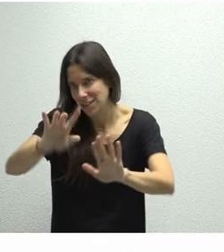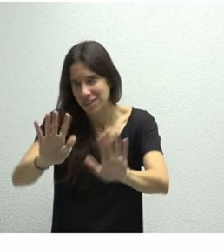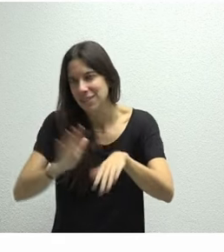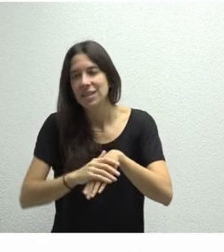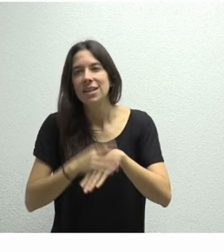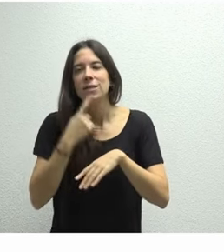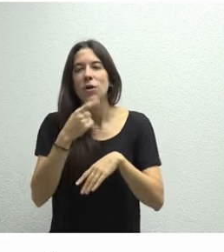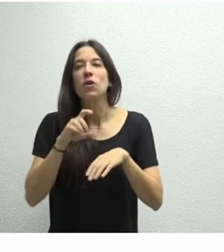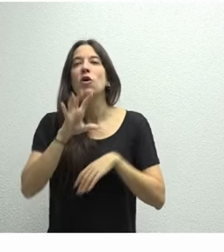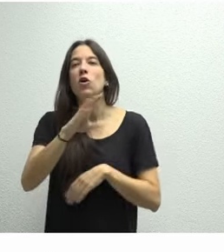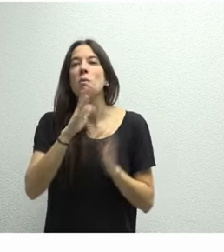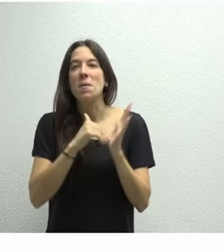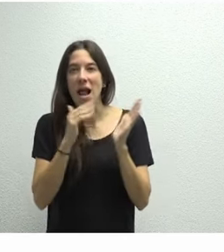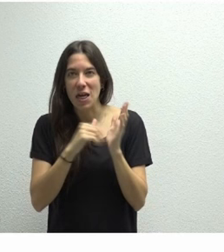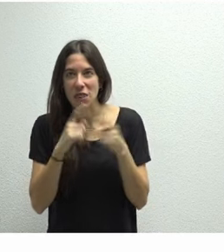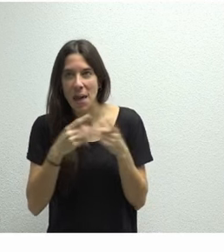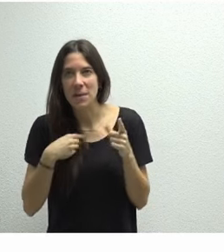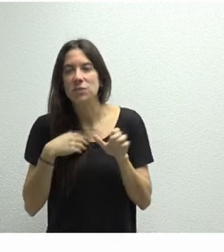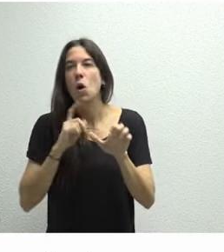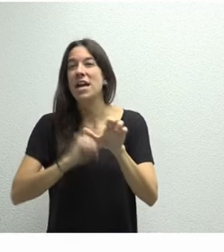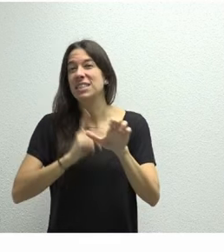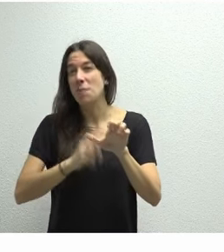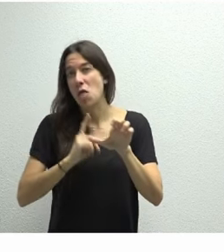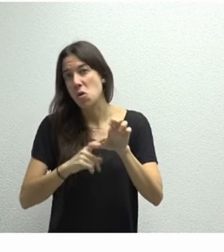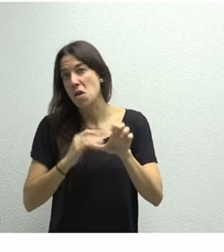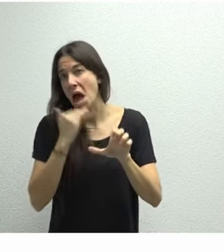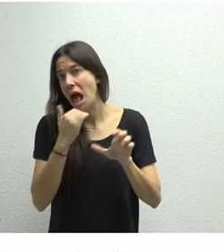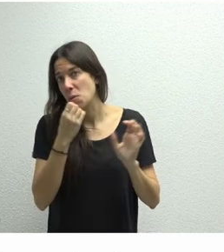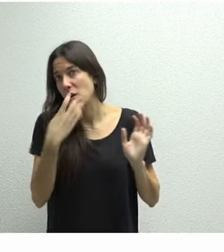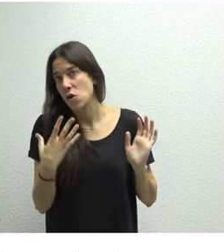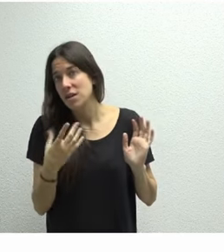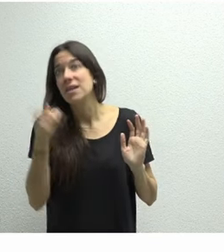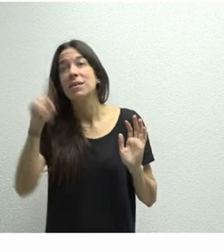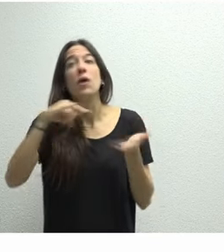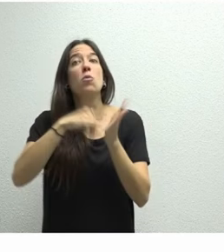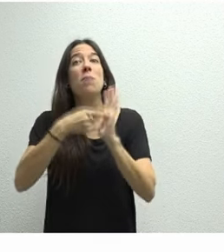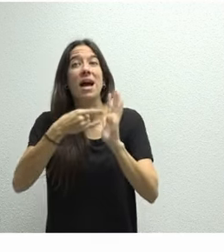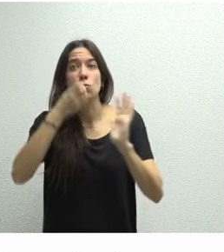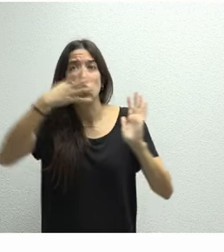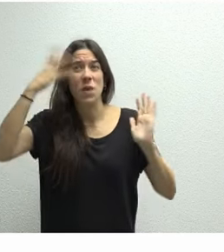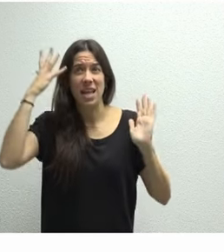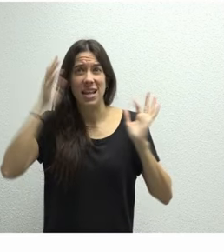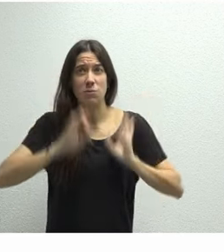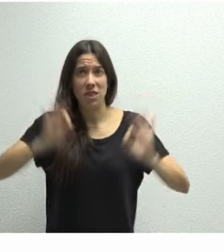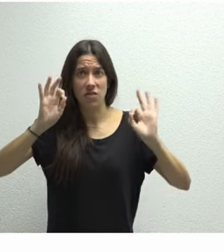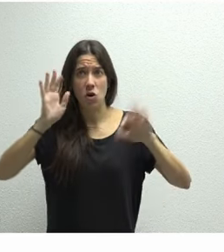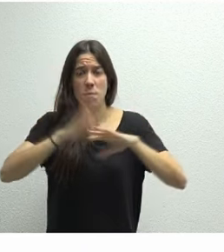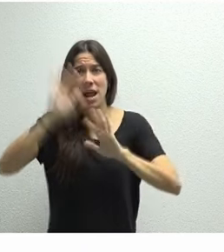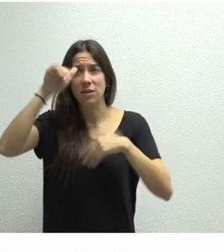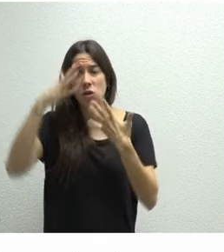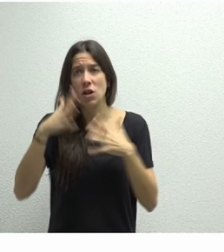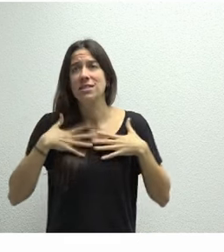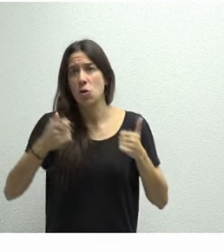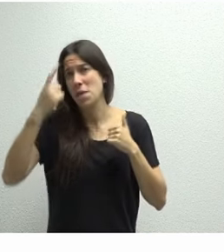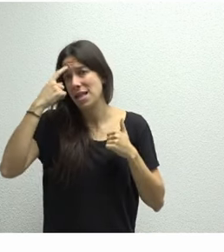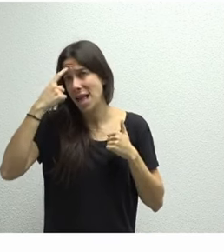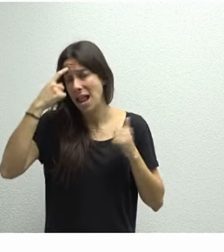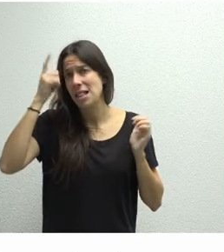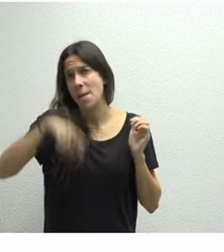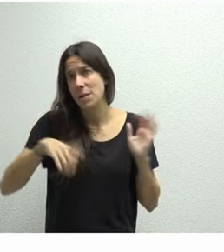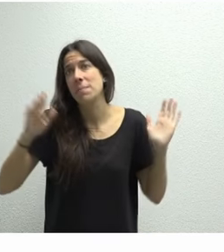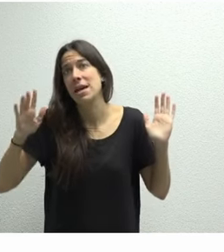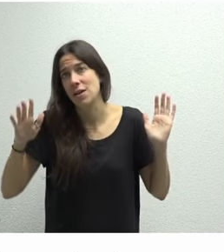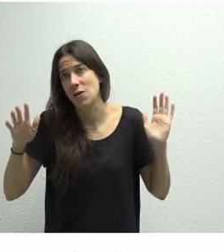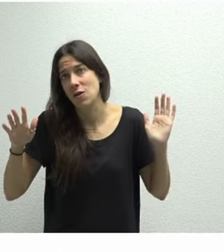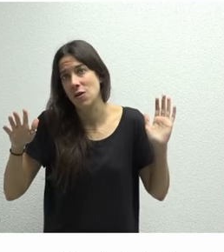que extremadura cosas mejor hay un plan genial específico para atención a la Salud Mental Pero en fin